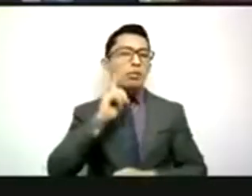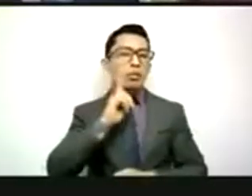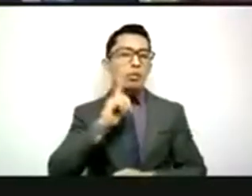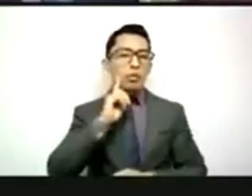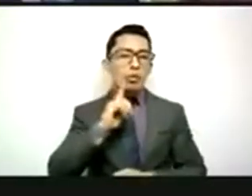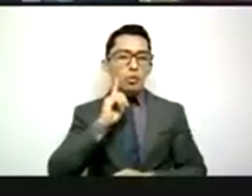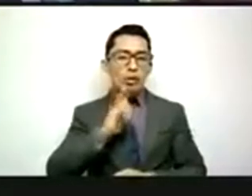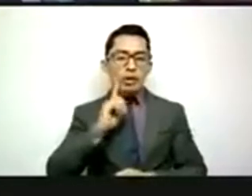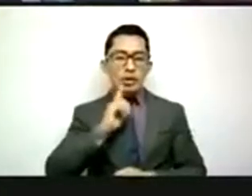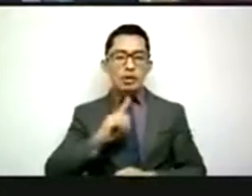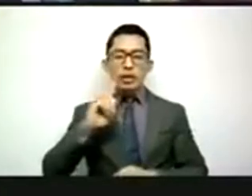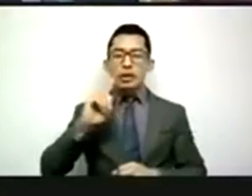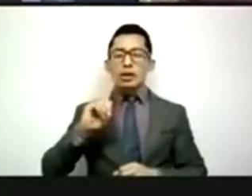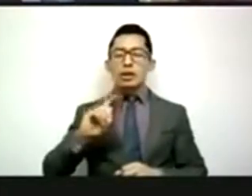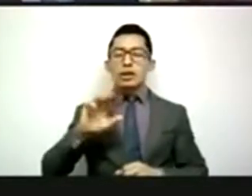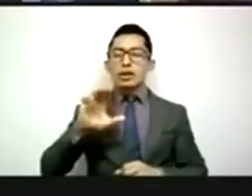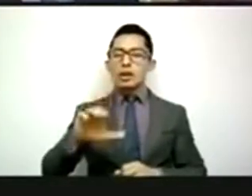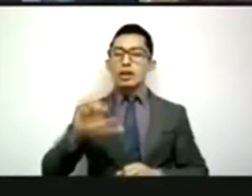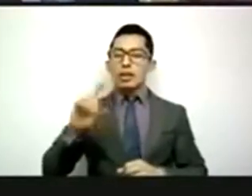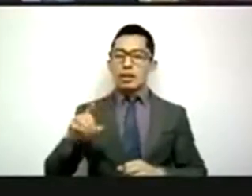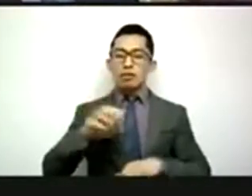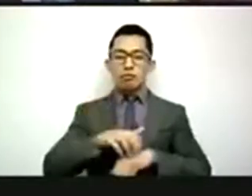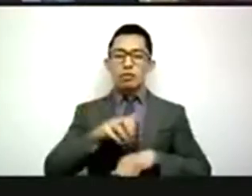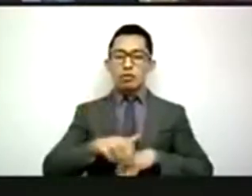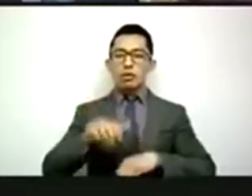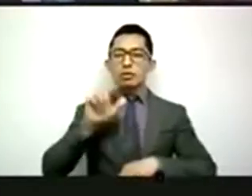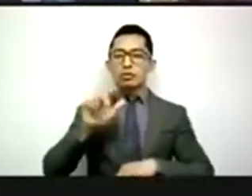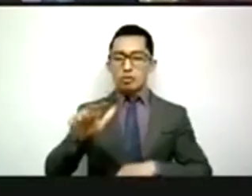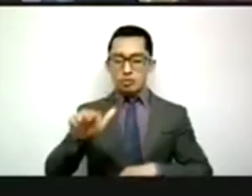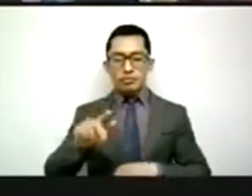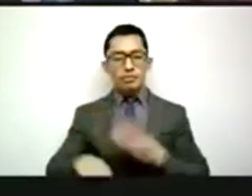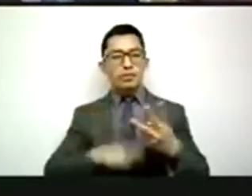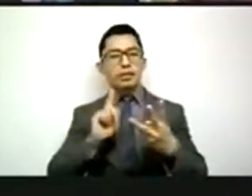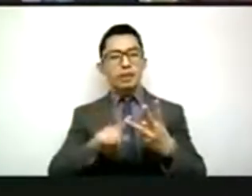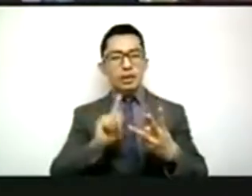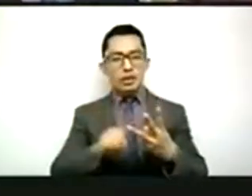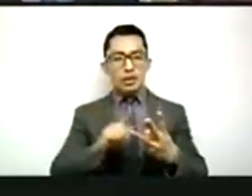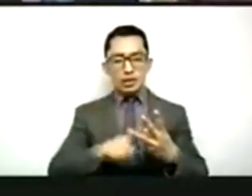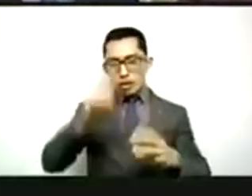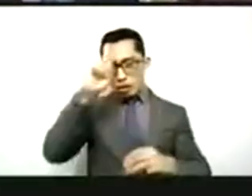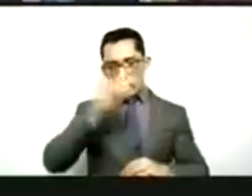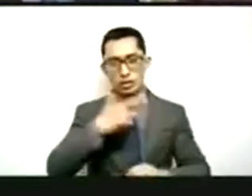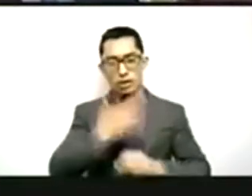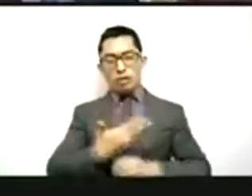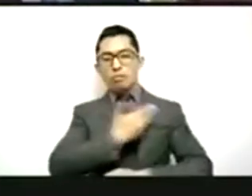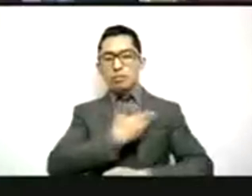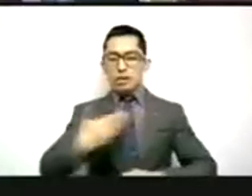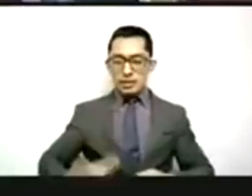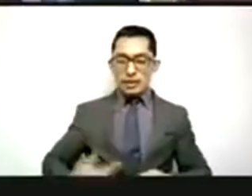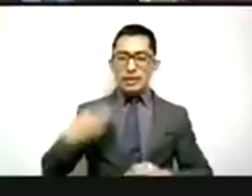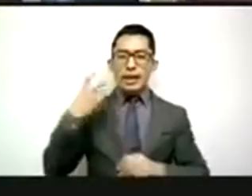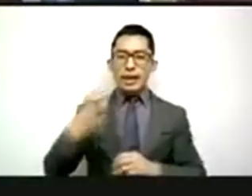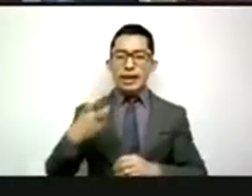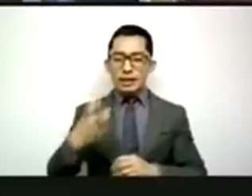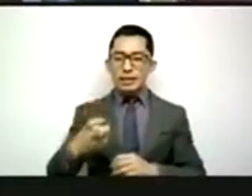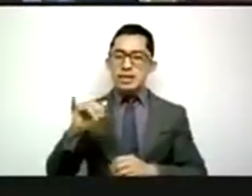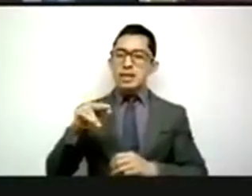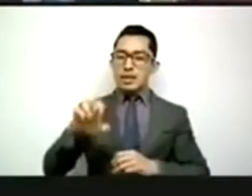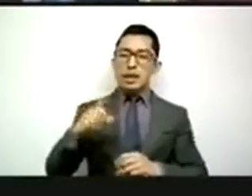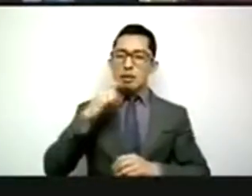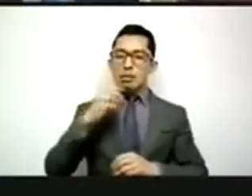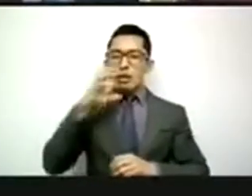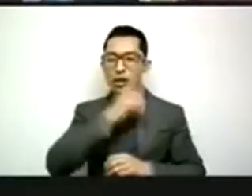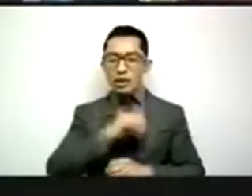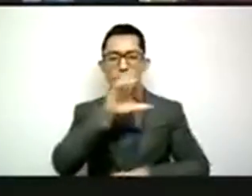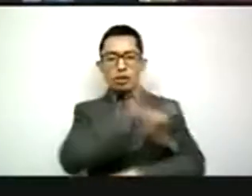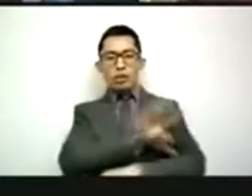Consejo Distrital 18. Tercero, el consejero presidente del referido instituto local, el coordinador